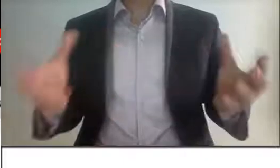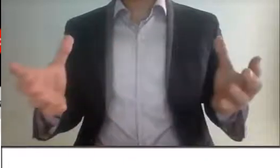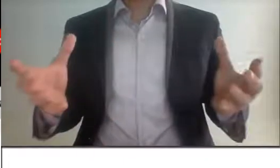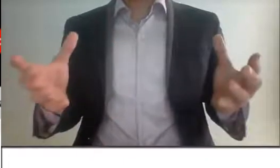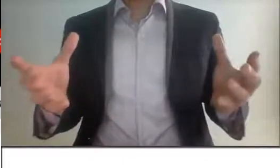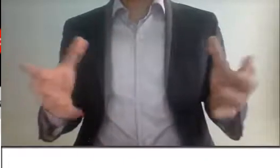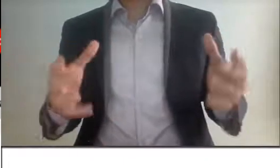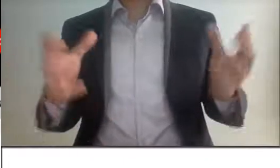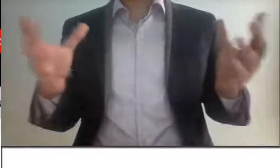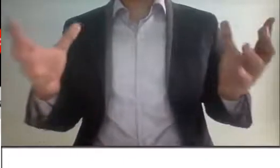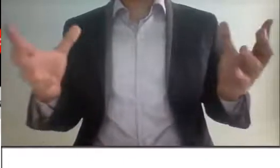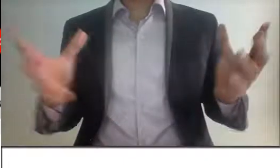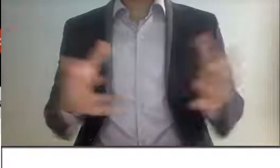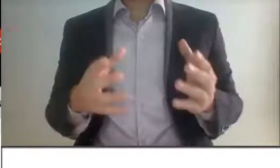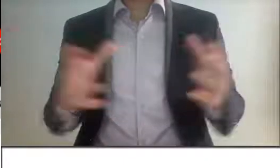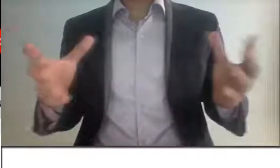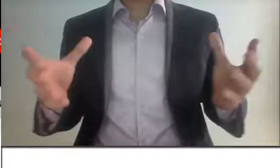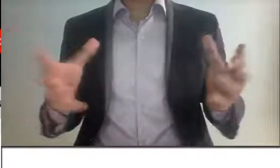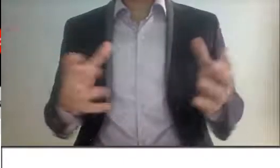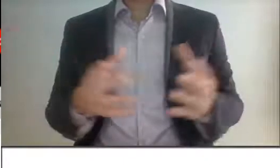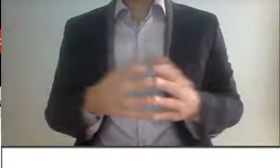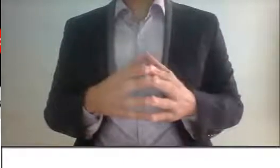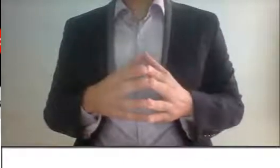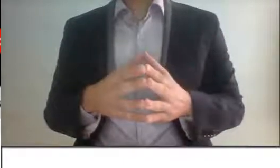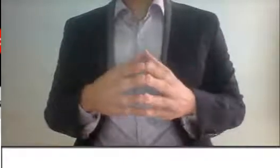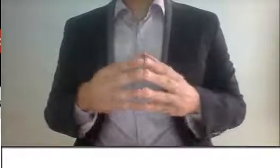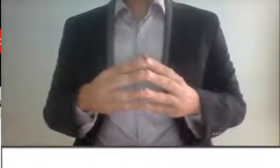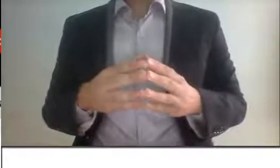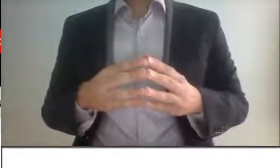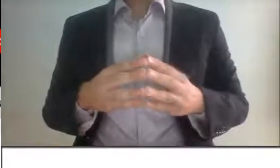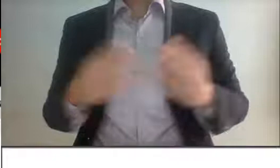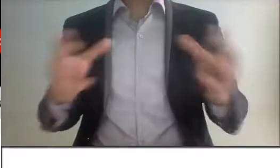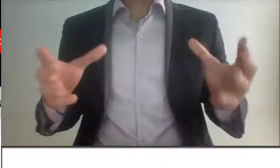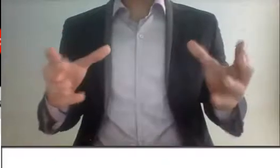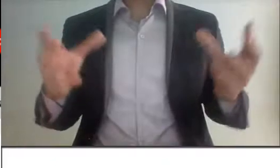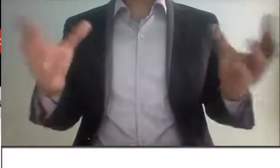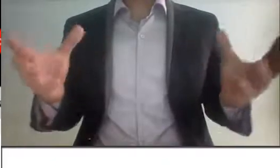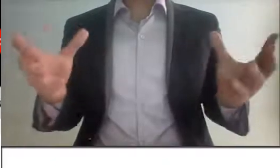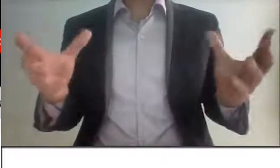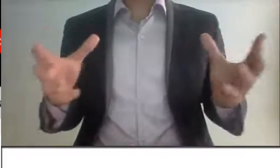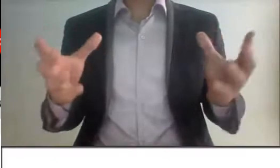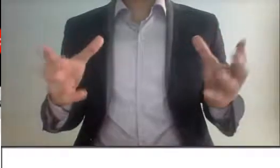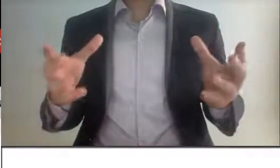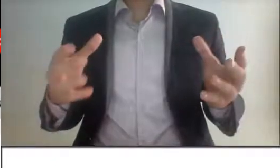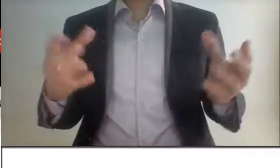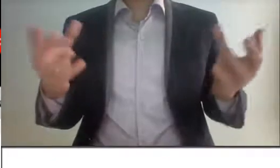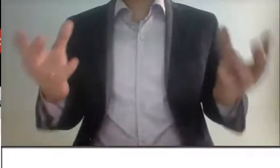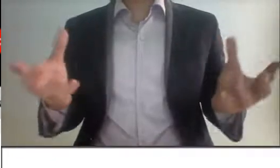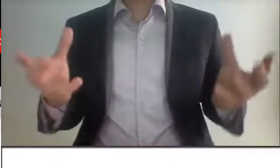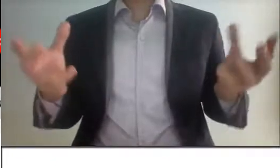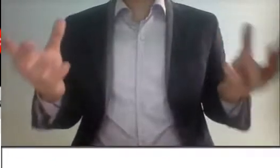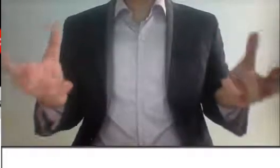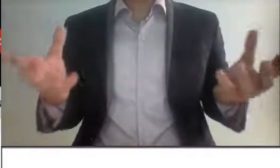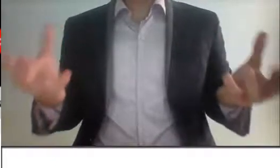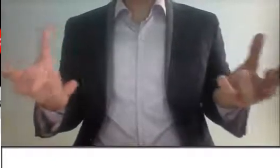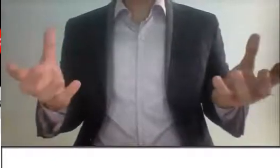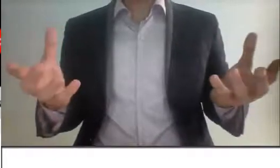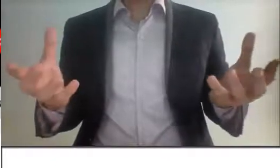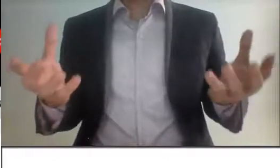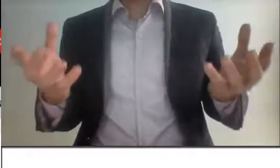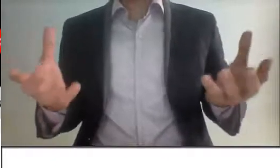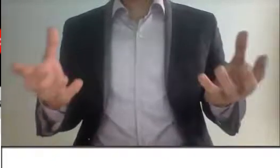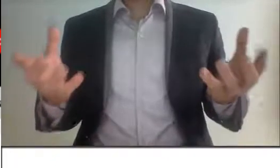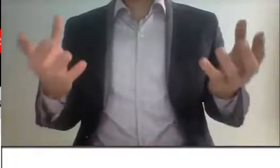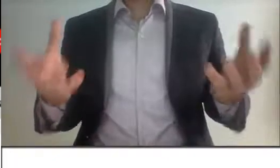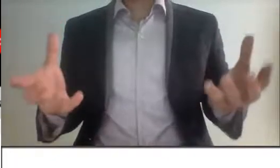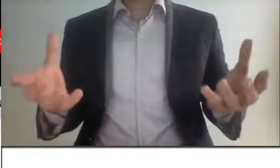que nunca se atrevieron. Imagínense, yo les pongo estos datos muy sencillos. ¿Ustedes creen que esto los medios de comunicación lo hubieran pasado